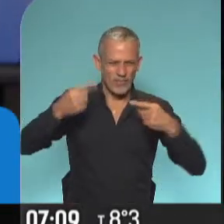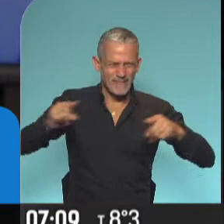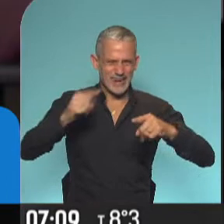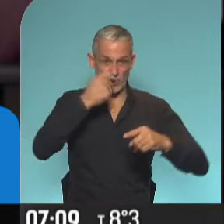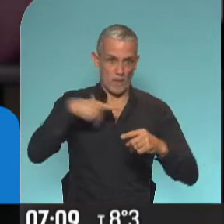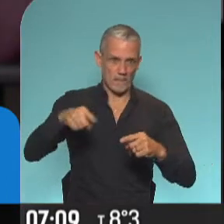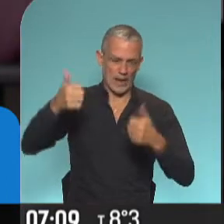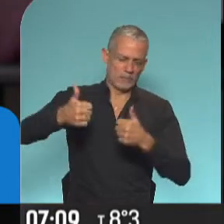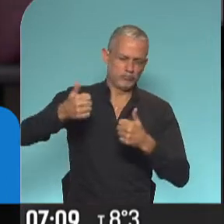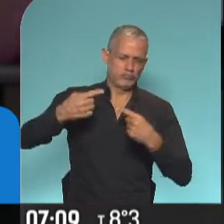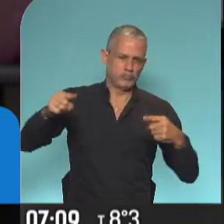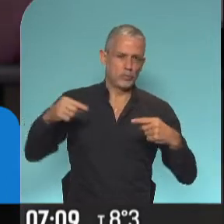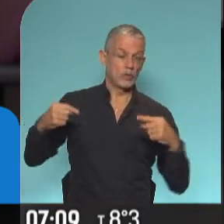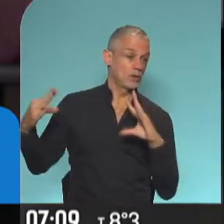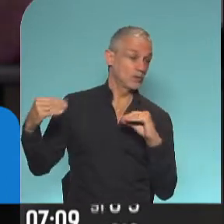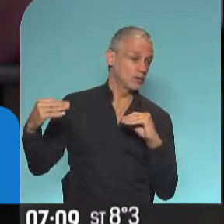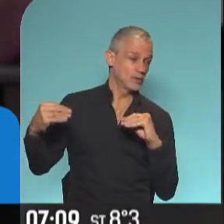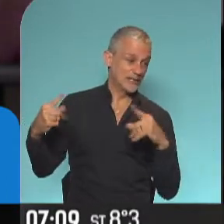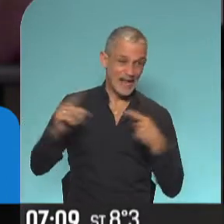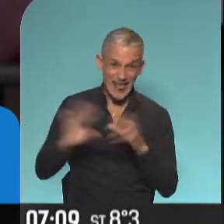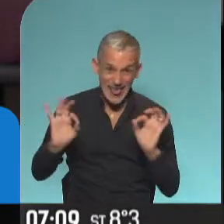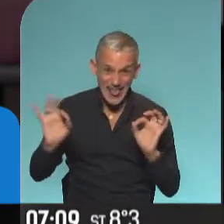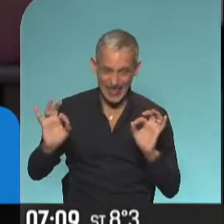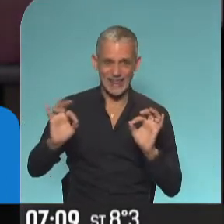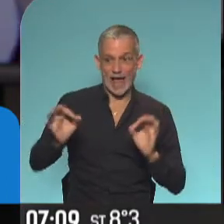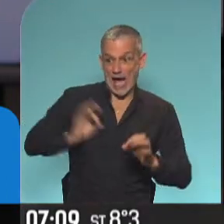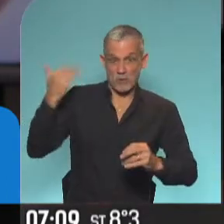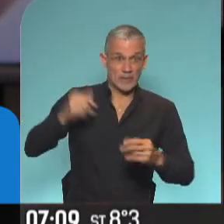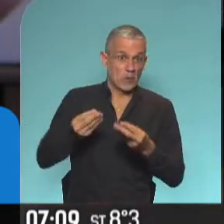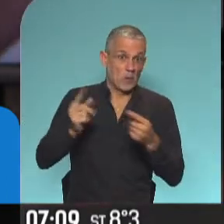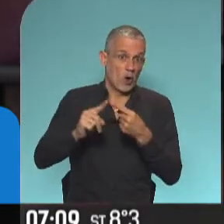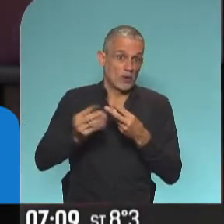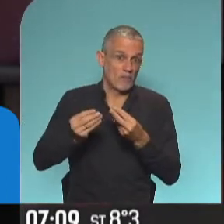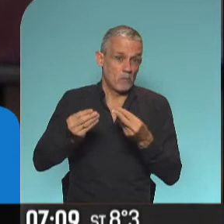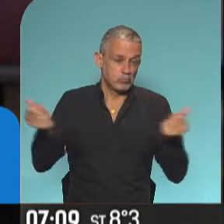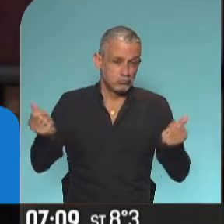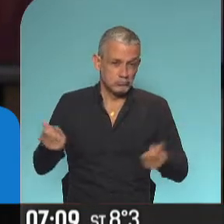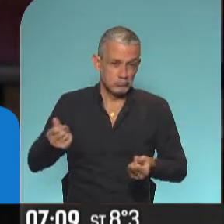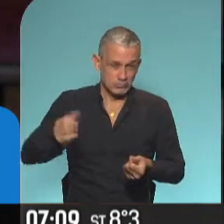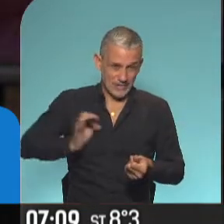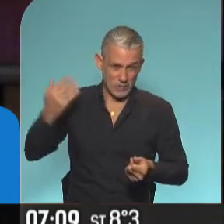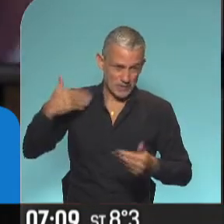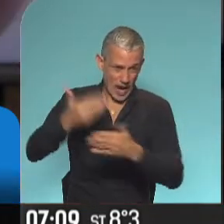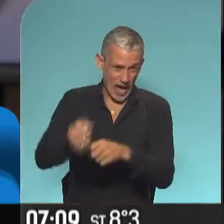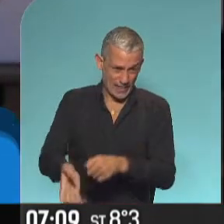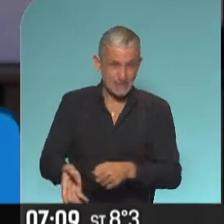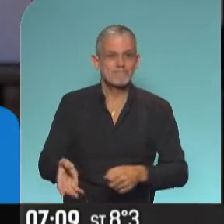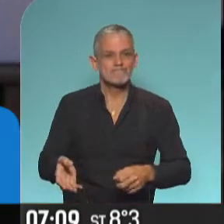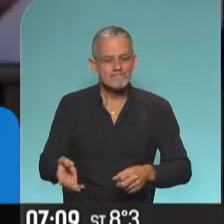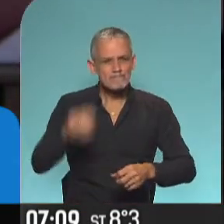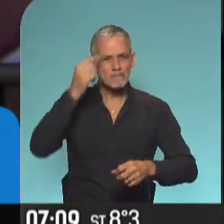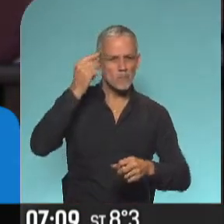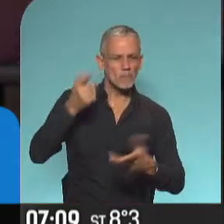él dijo que no se hablan desde el año pasado, que no han tenido más contacto. Y es más, en estas declaraciones, porque